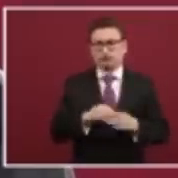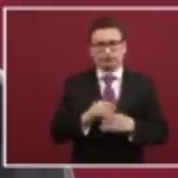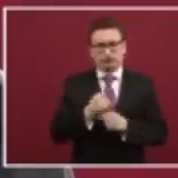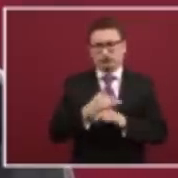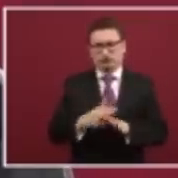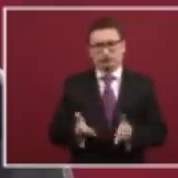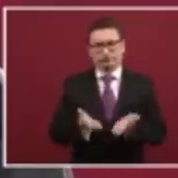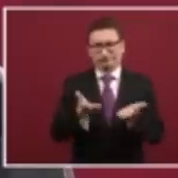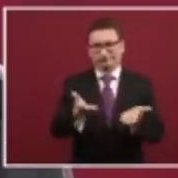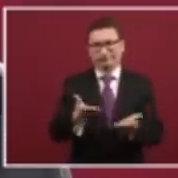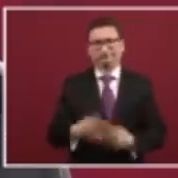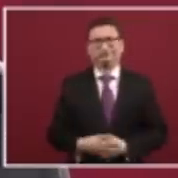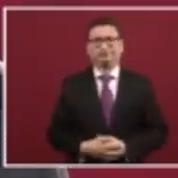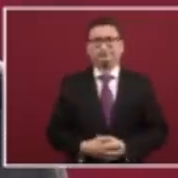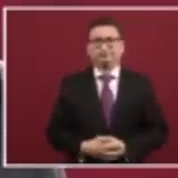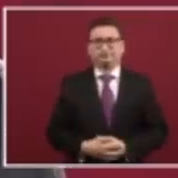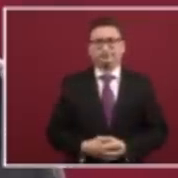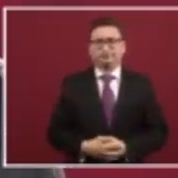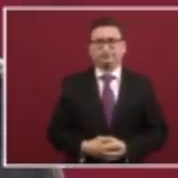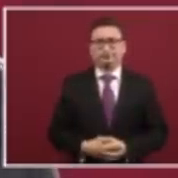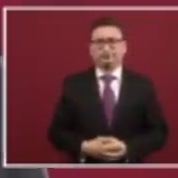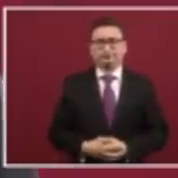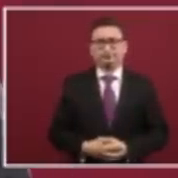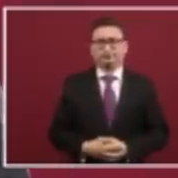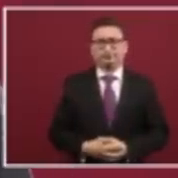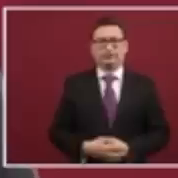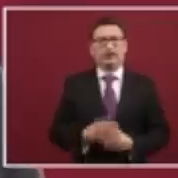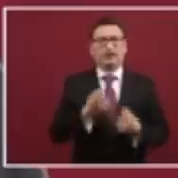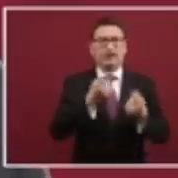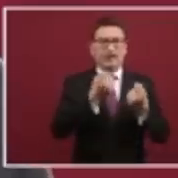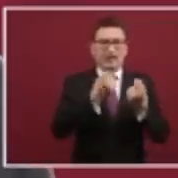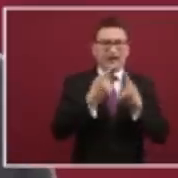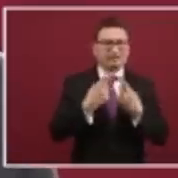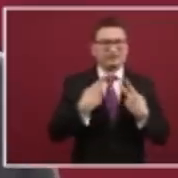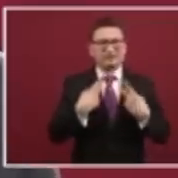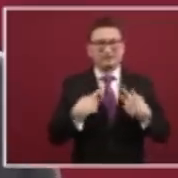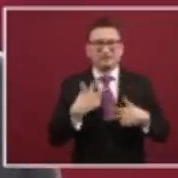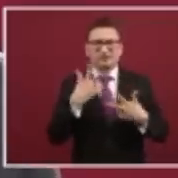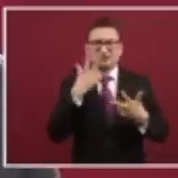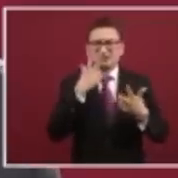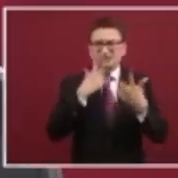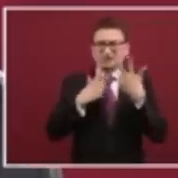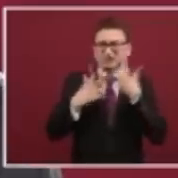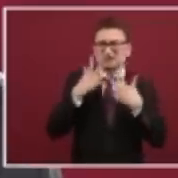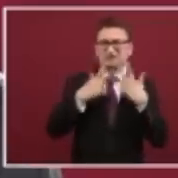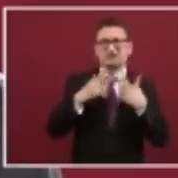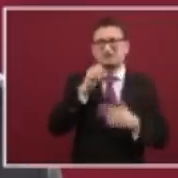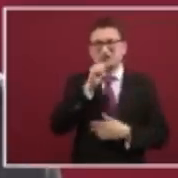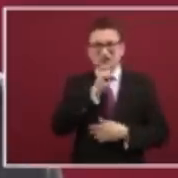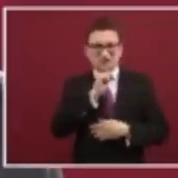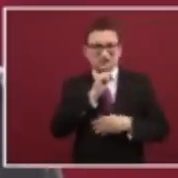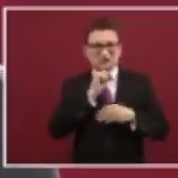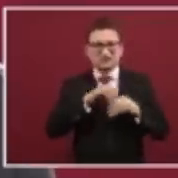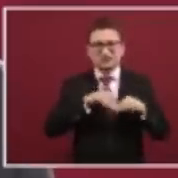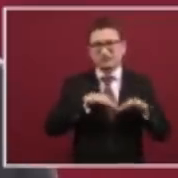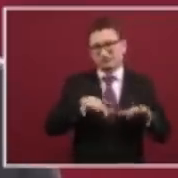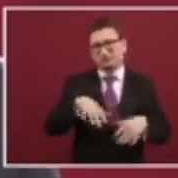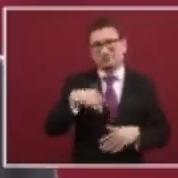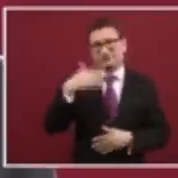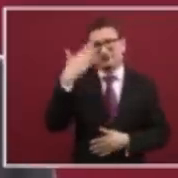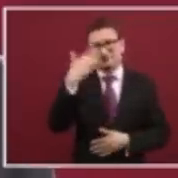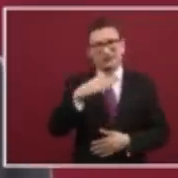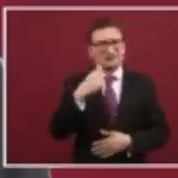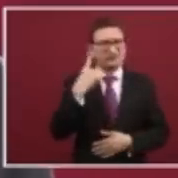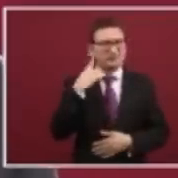información ante los rumores, porque es la temporada, por lo que